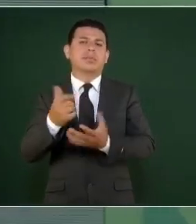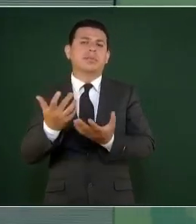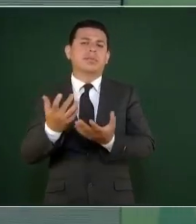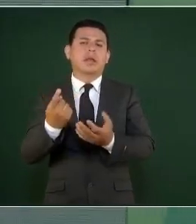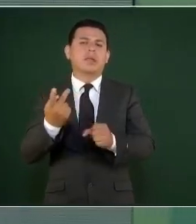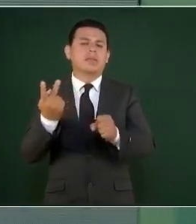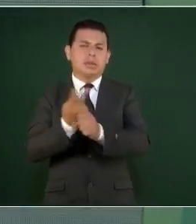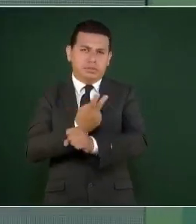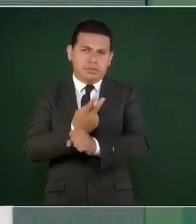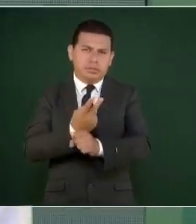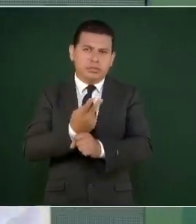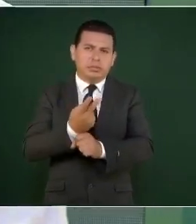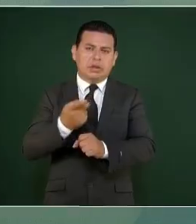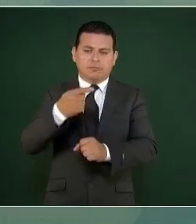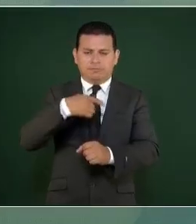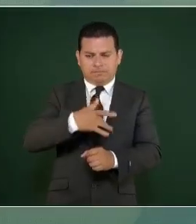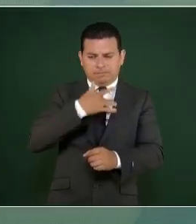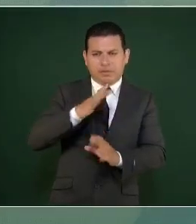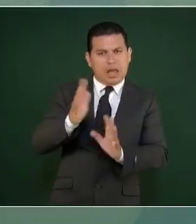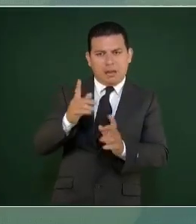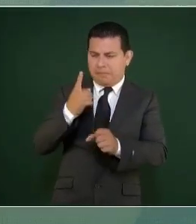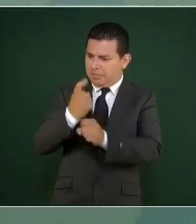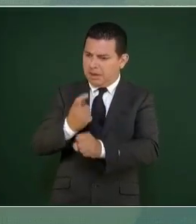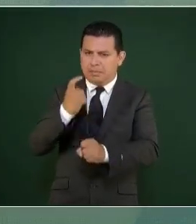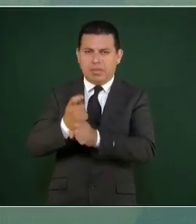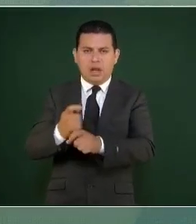se decidió entregarles